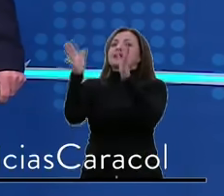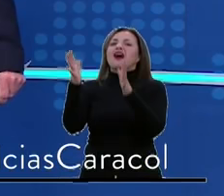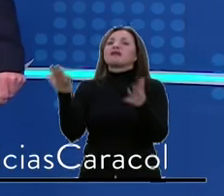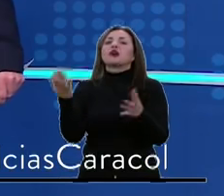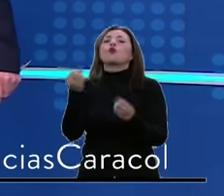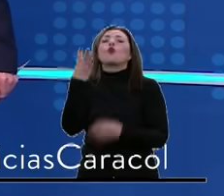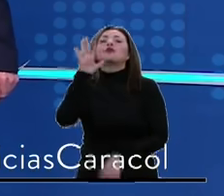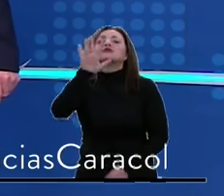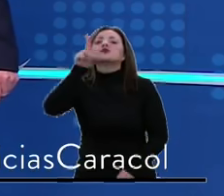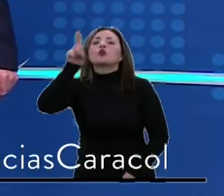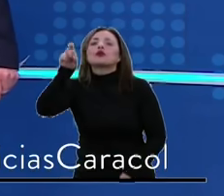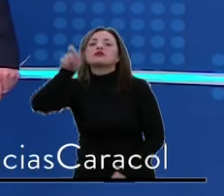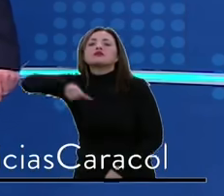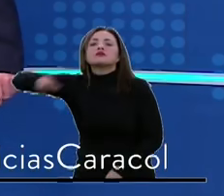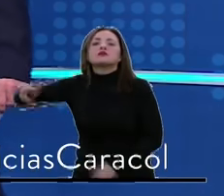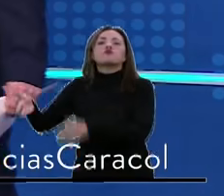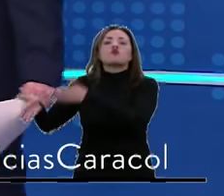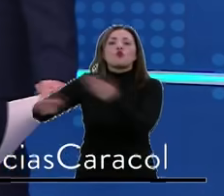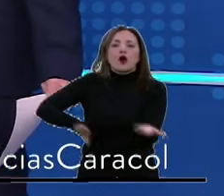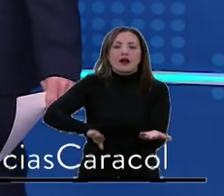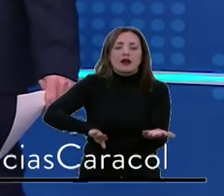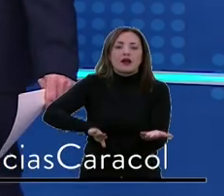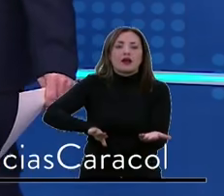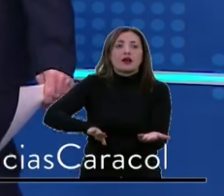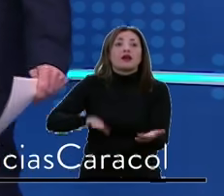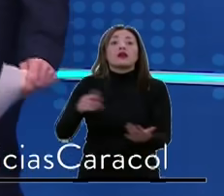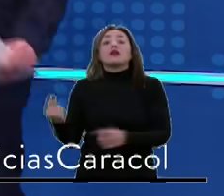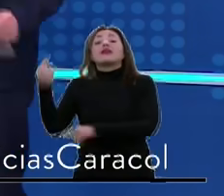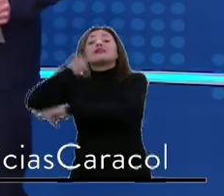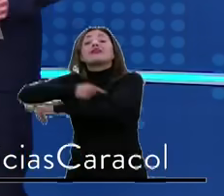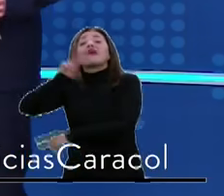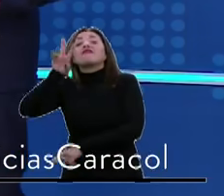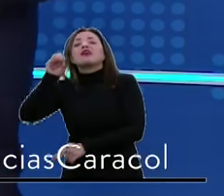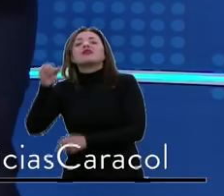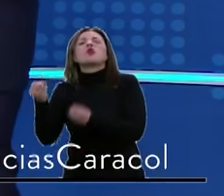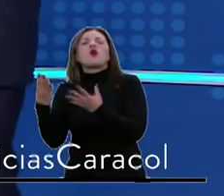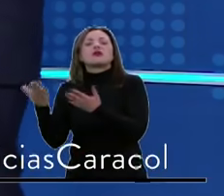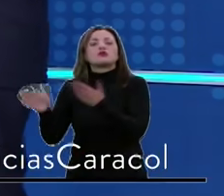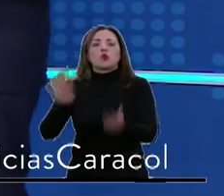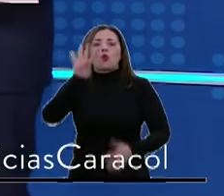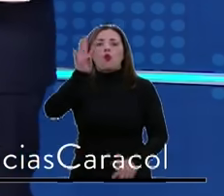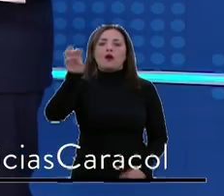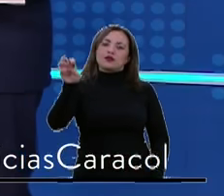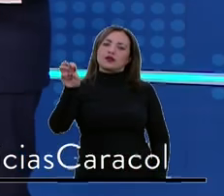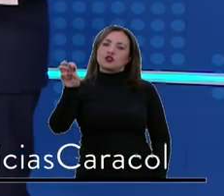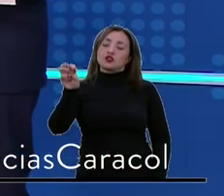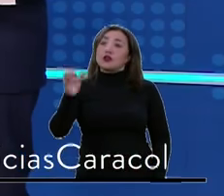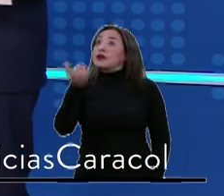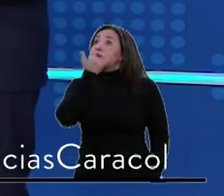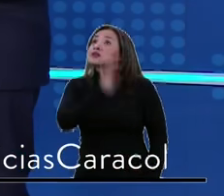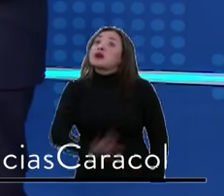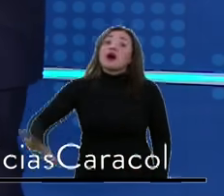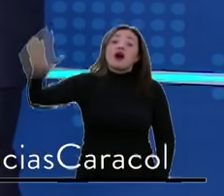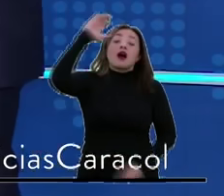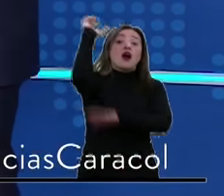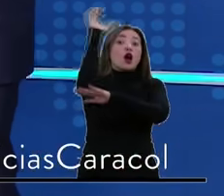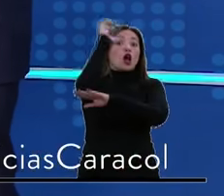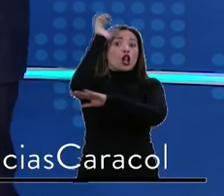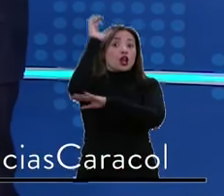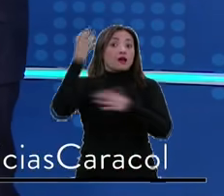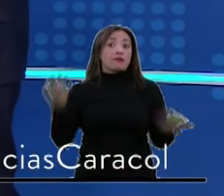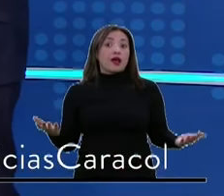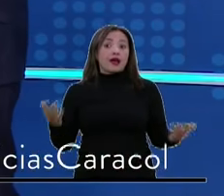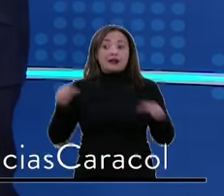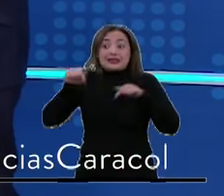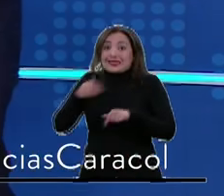56 personas perdieron la vida y apenas el día 2048 lo que sucede en el país si esto lo que